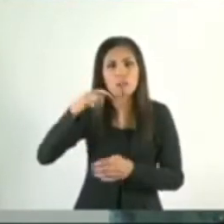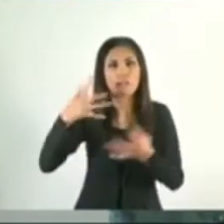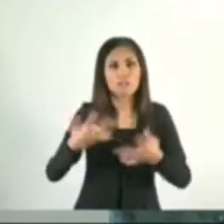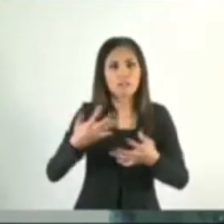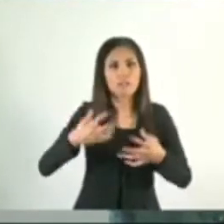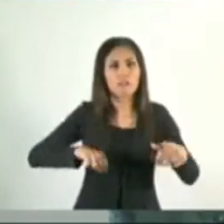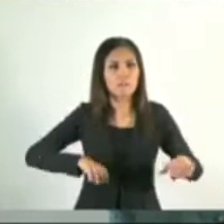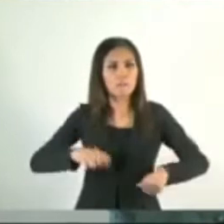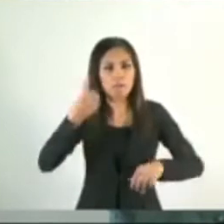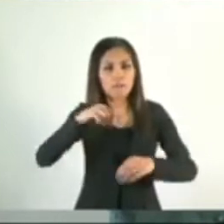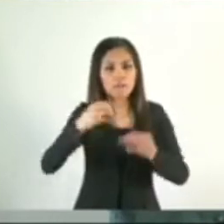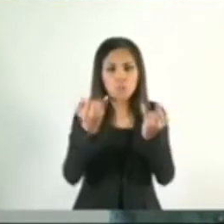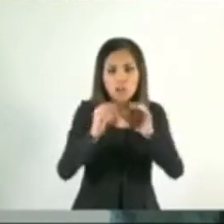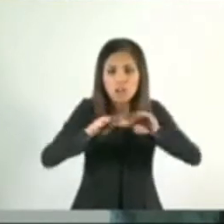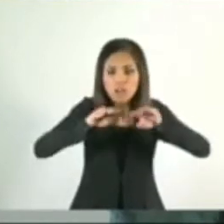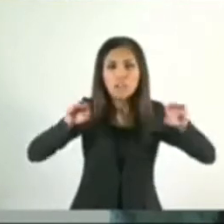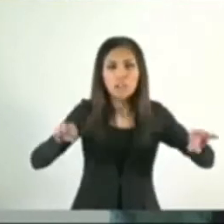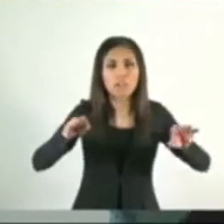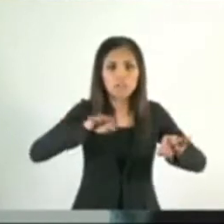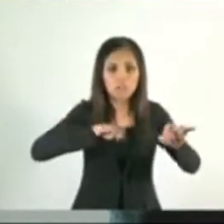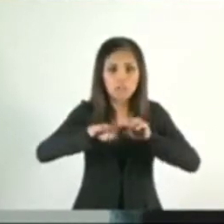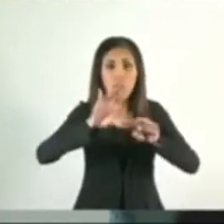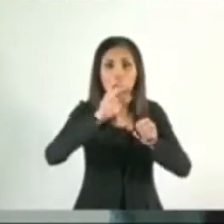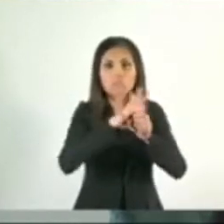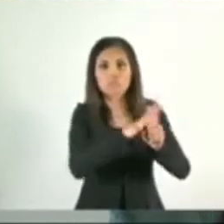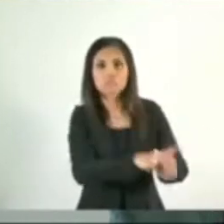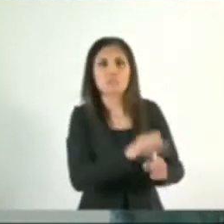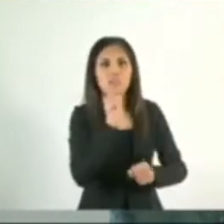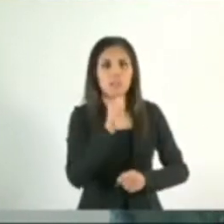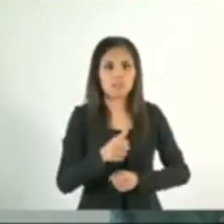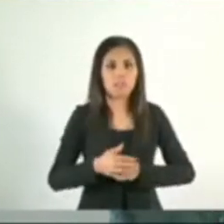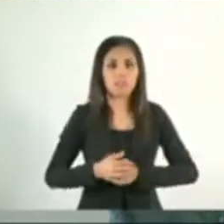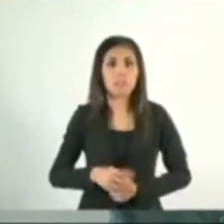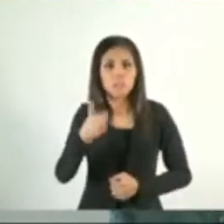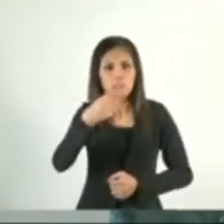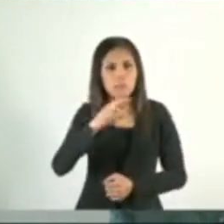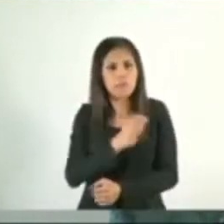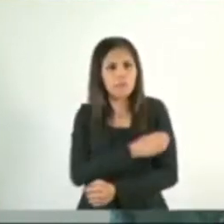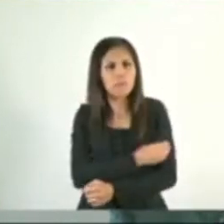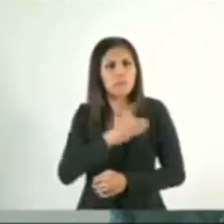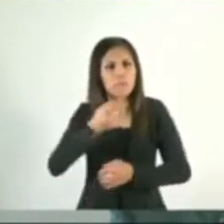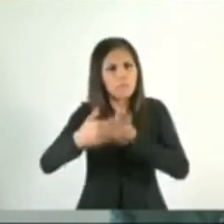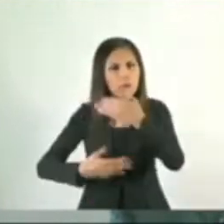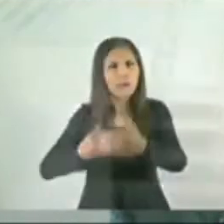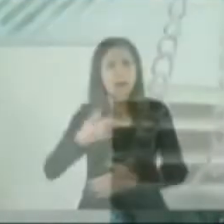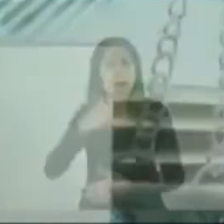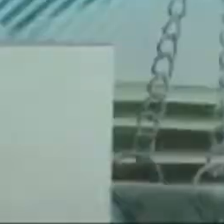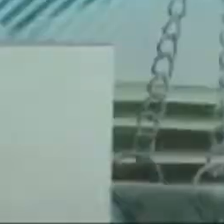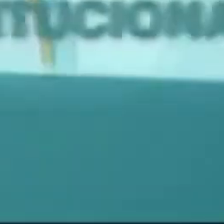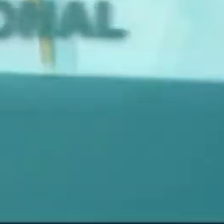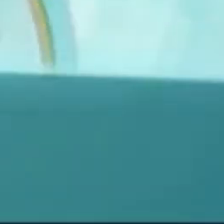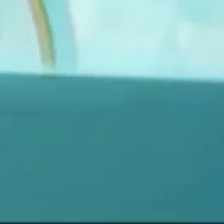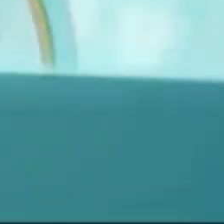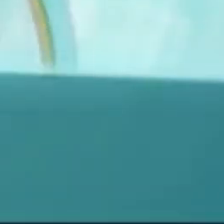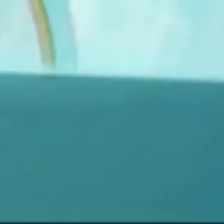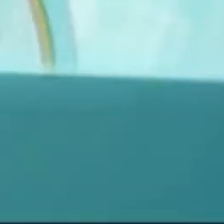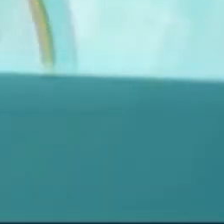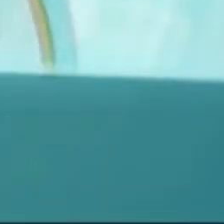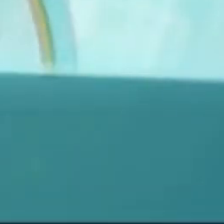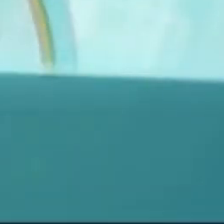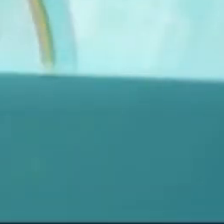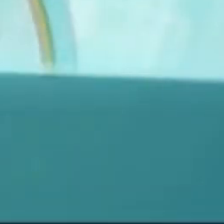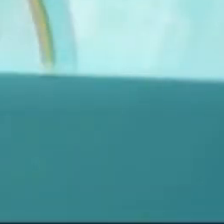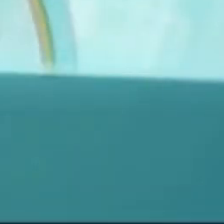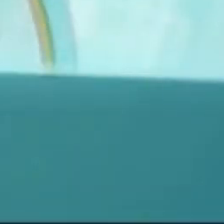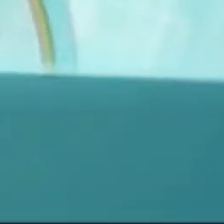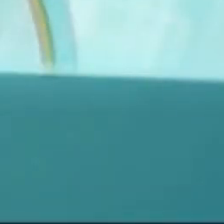la igualdad laboral y la no discriminación. A fin de fortalecer los lazos institucionales entre el Poder Judicial del Estado, se